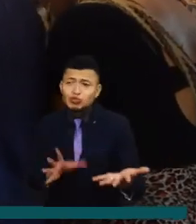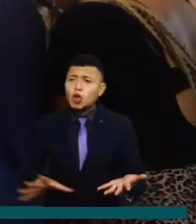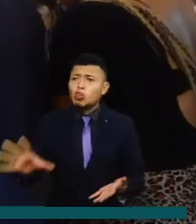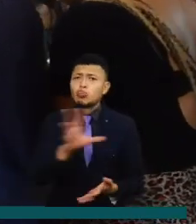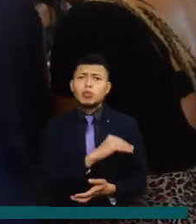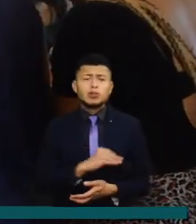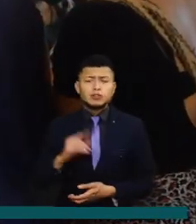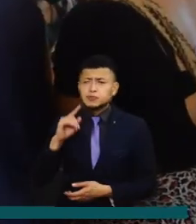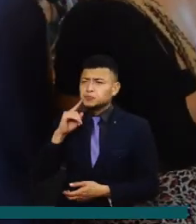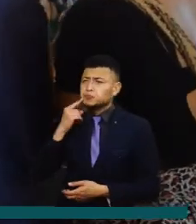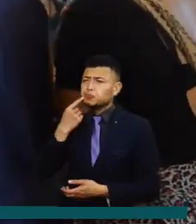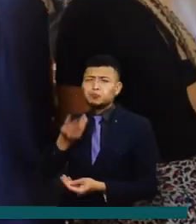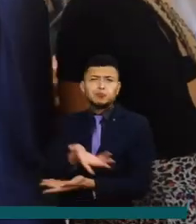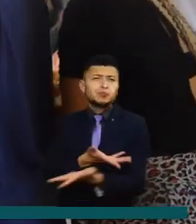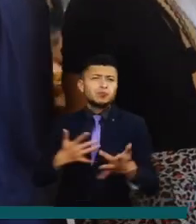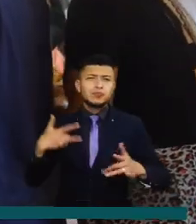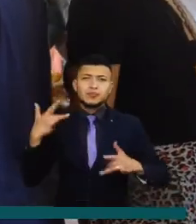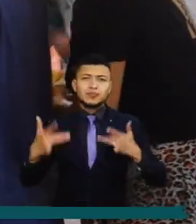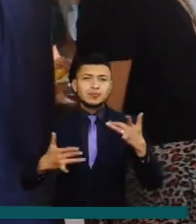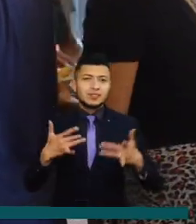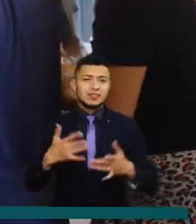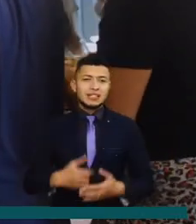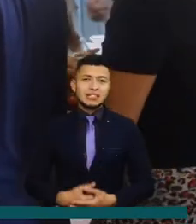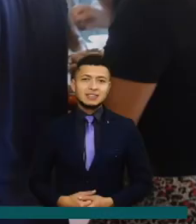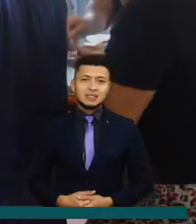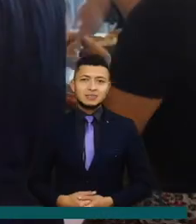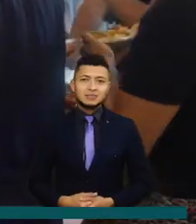asistentes se deleitaron con sus increíbles sabores.